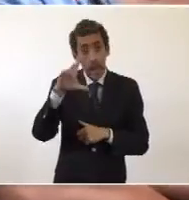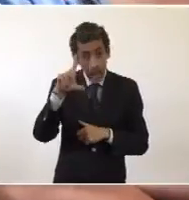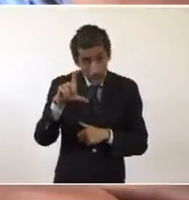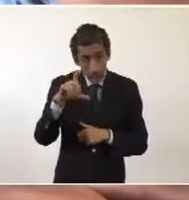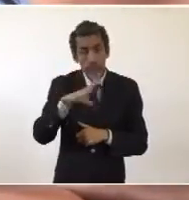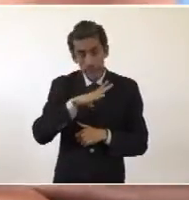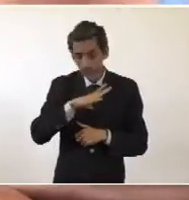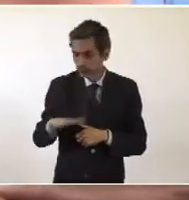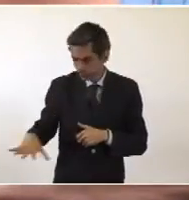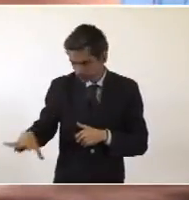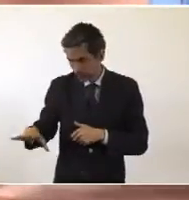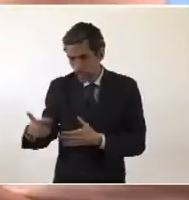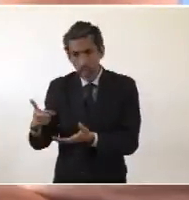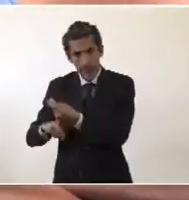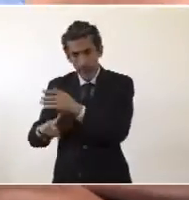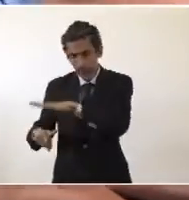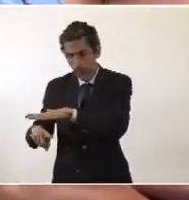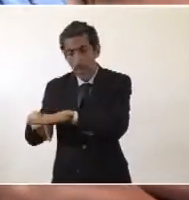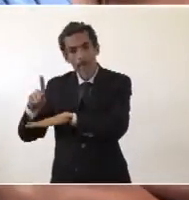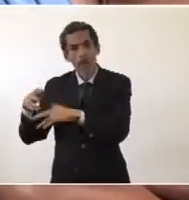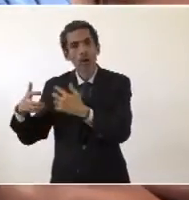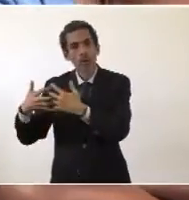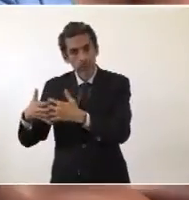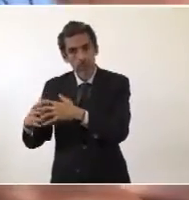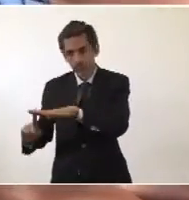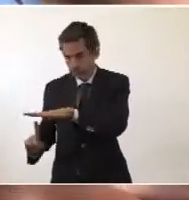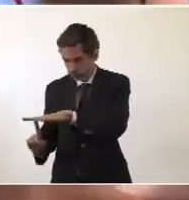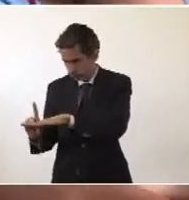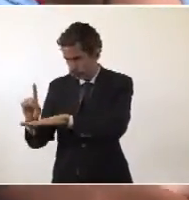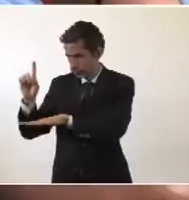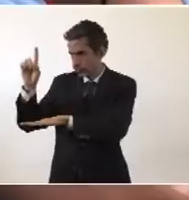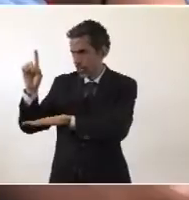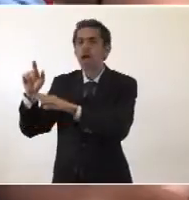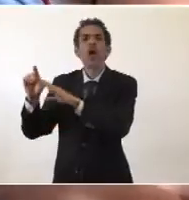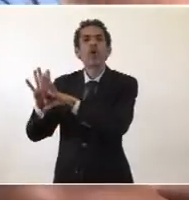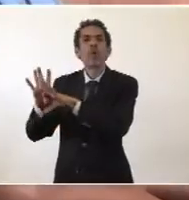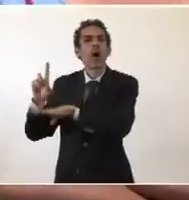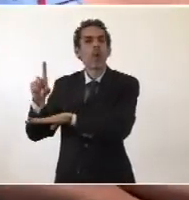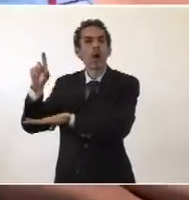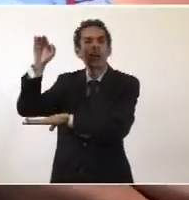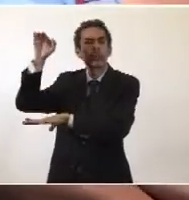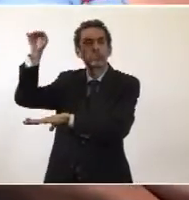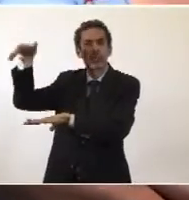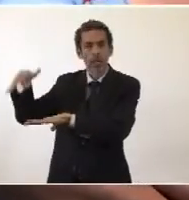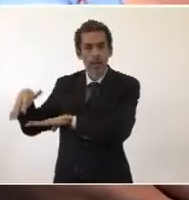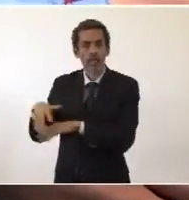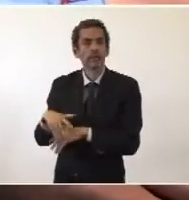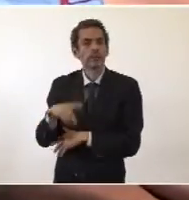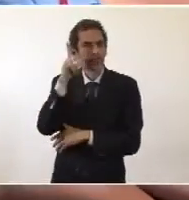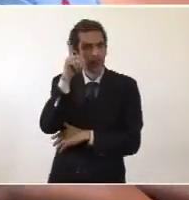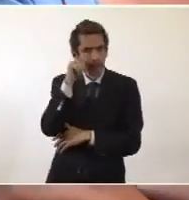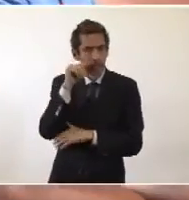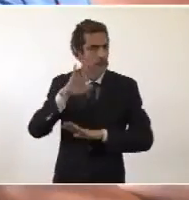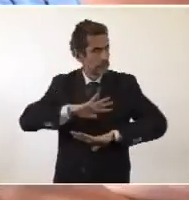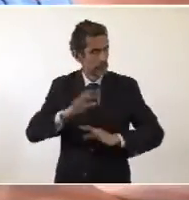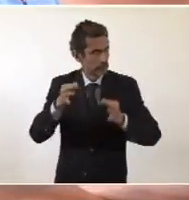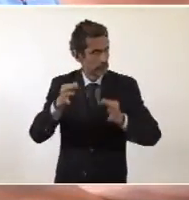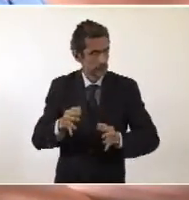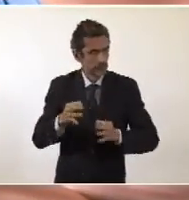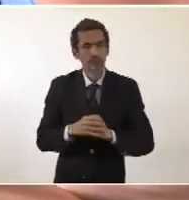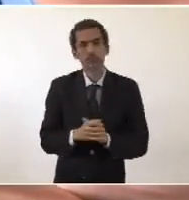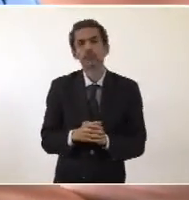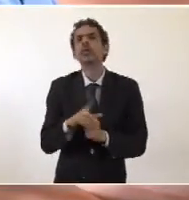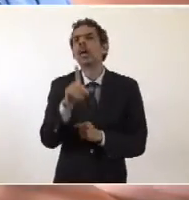Lo que no hay es cómo sube al dormitorio. Pero se va a resolver. Mañana ya tienen el